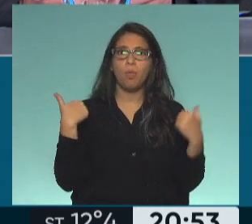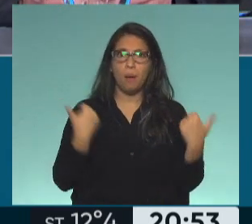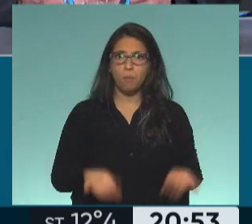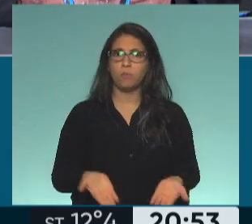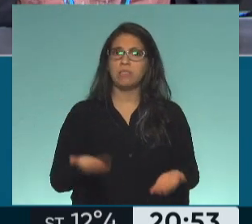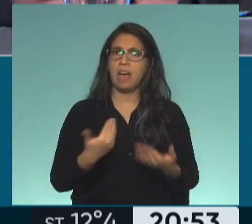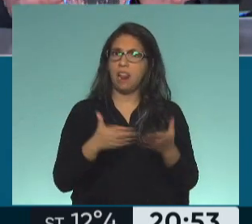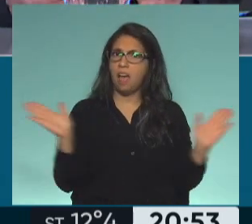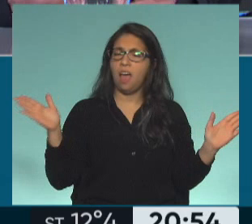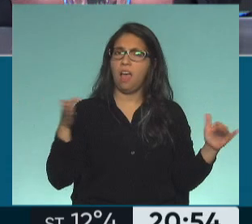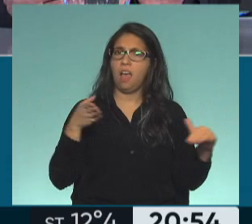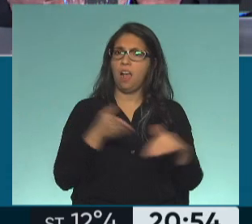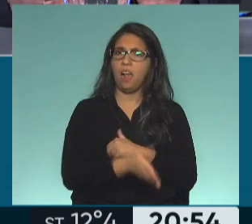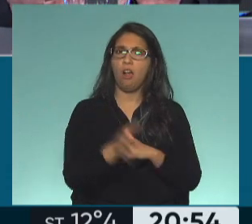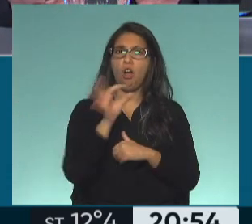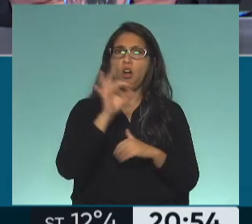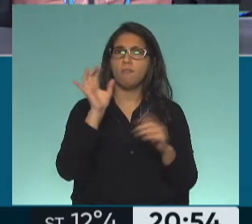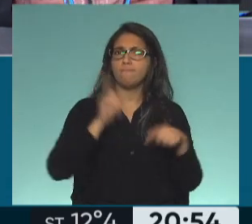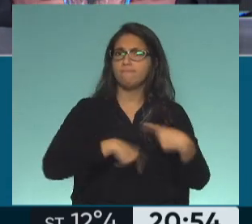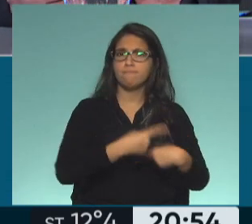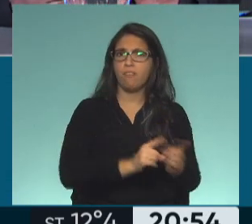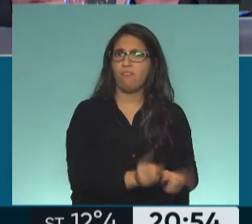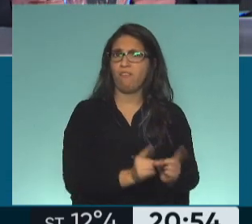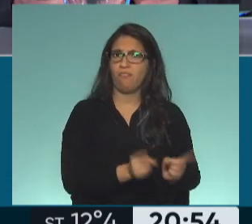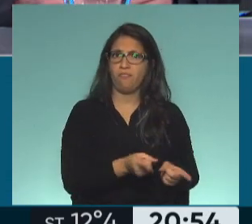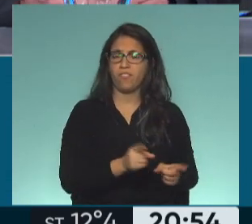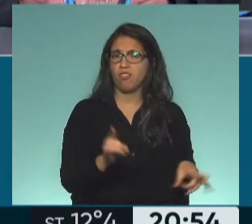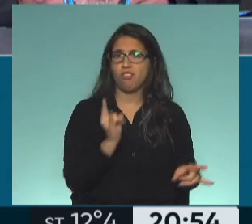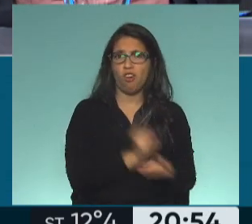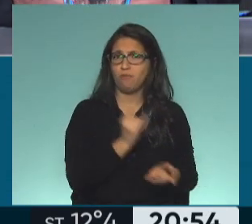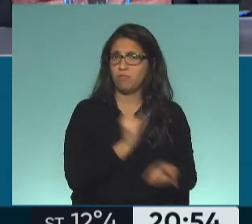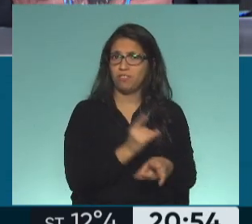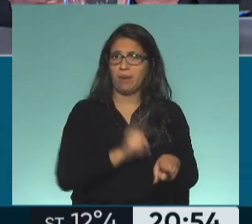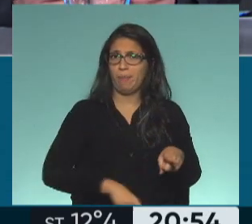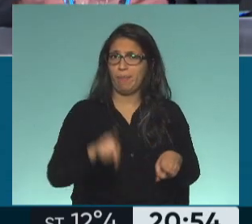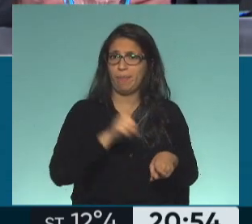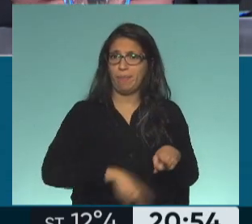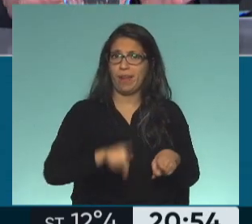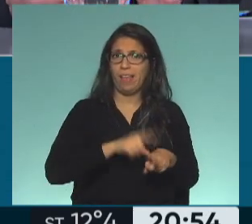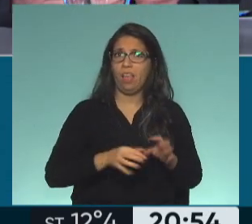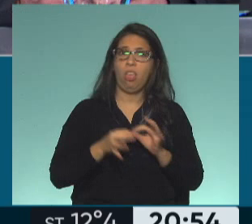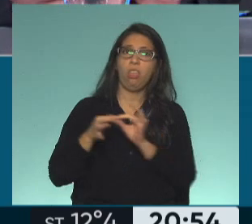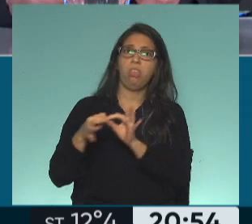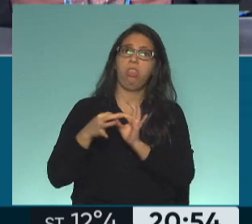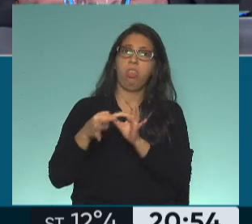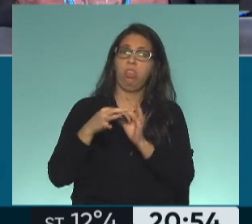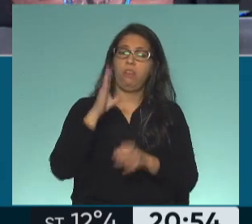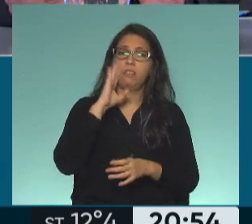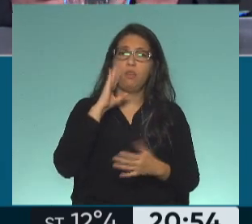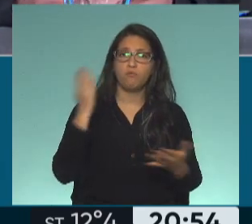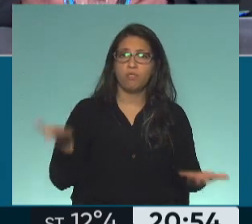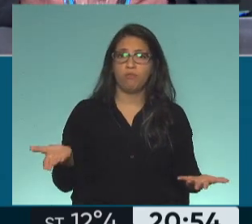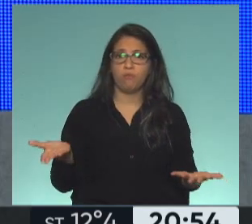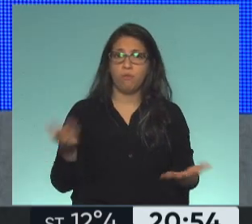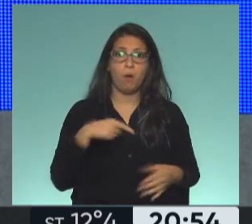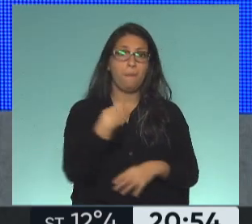abiertas o puede seguir en la situación en que ha estado siempre, en una relación de dependencia con Estados Unidos. Bueno,